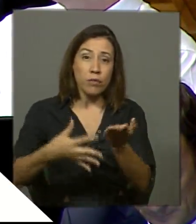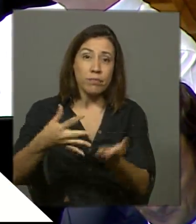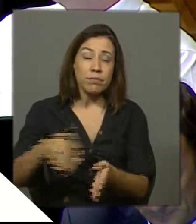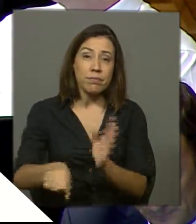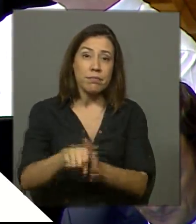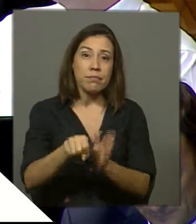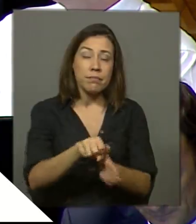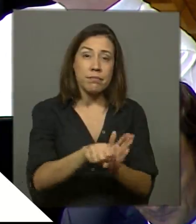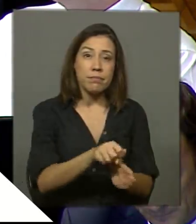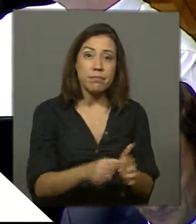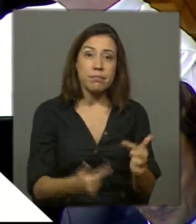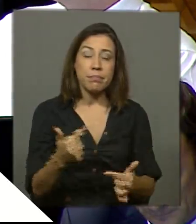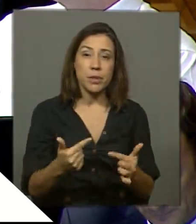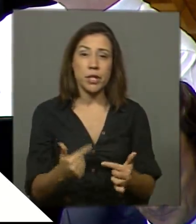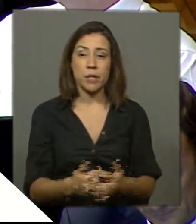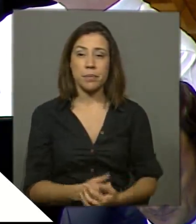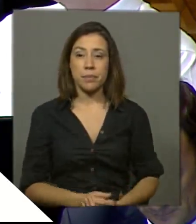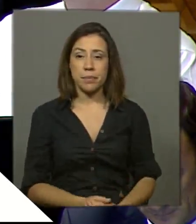exonerados